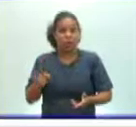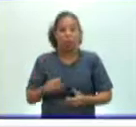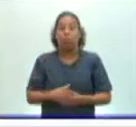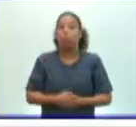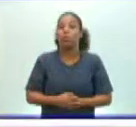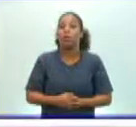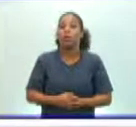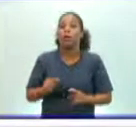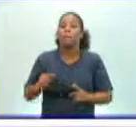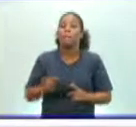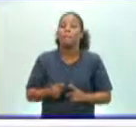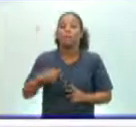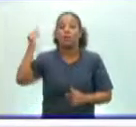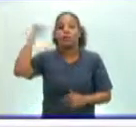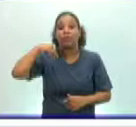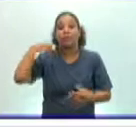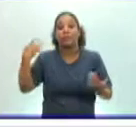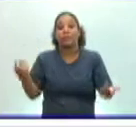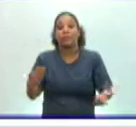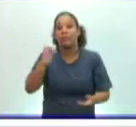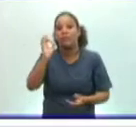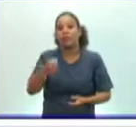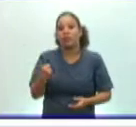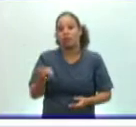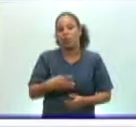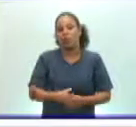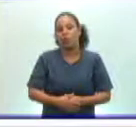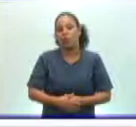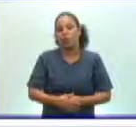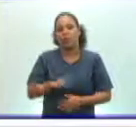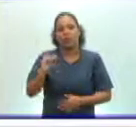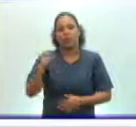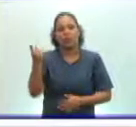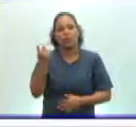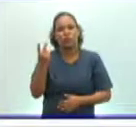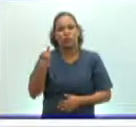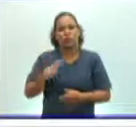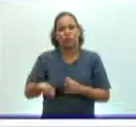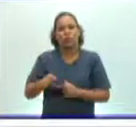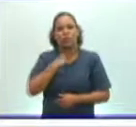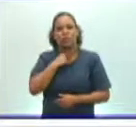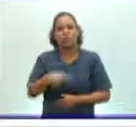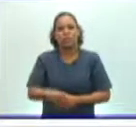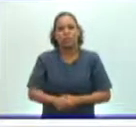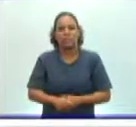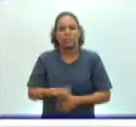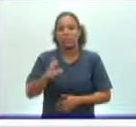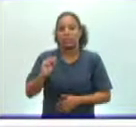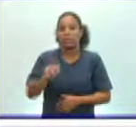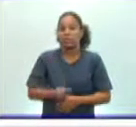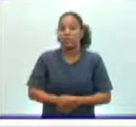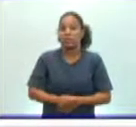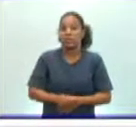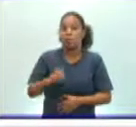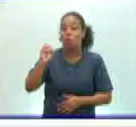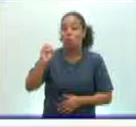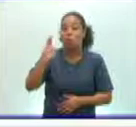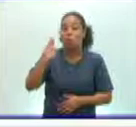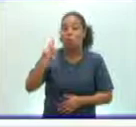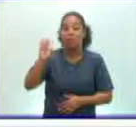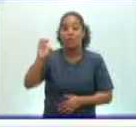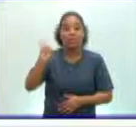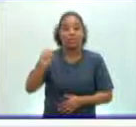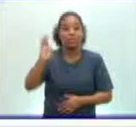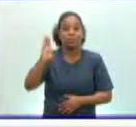para saber si es verdadera o falsa. ¿Qué dicen los otros dos incisos? Dice ahora que el segmento B es al